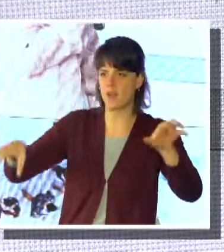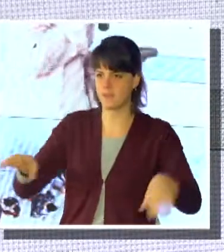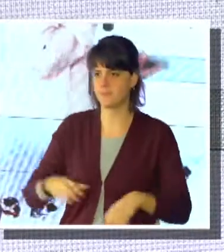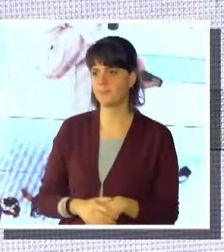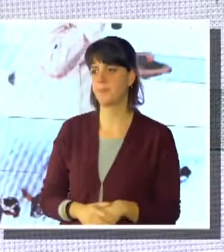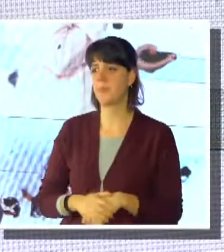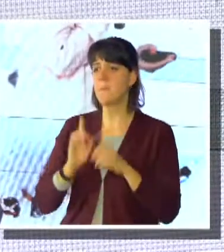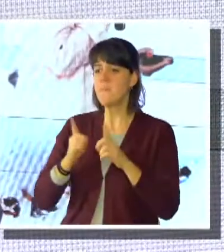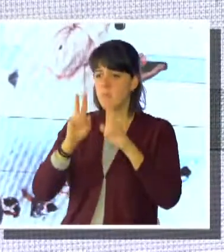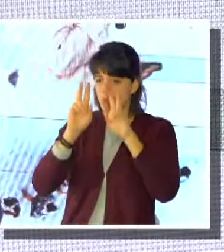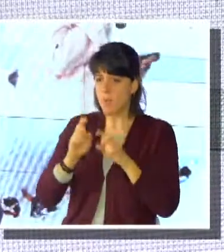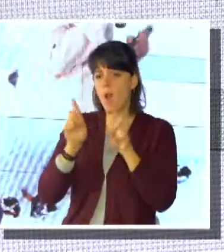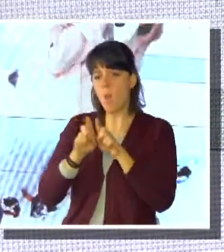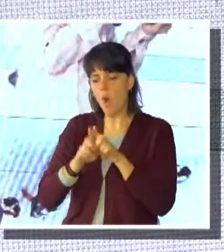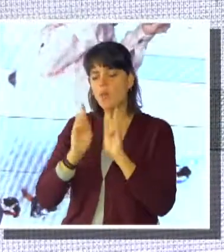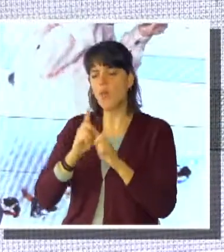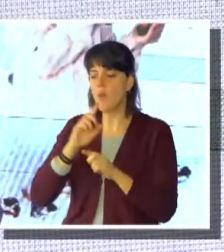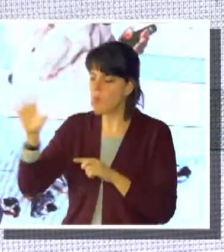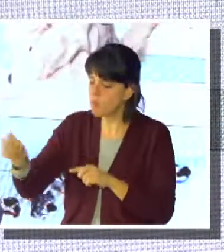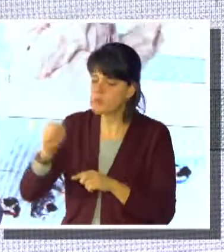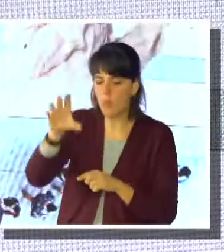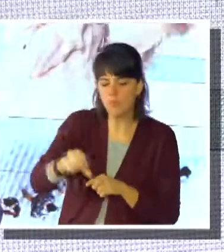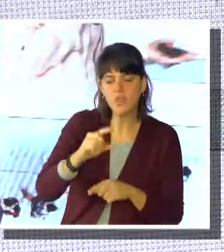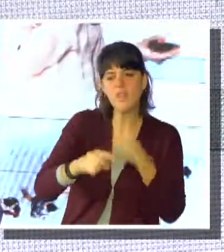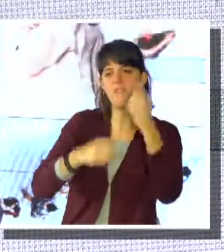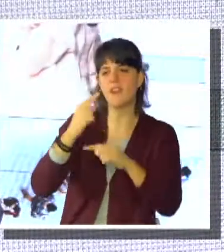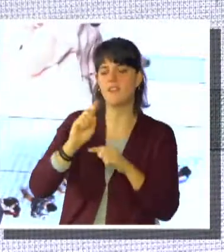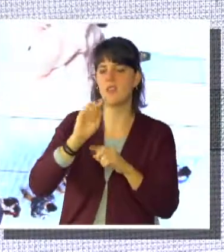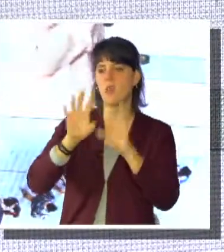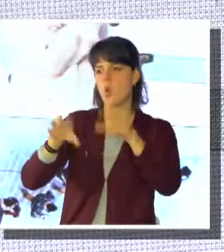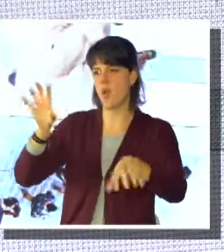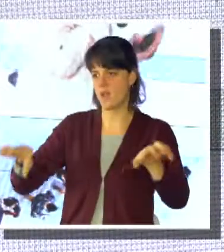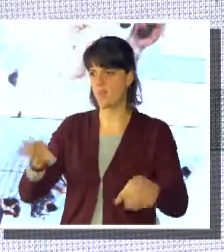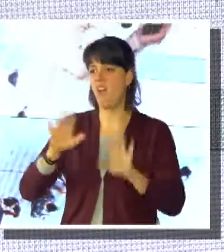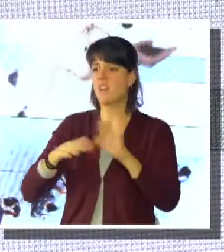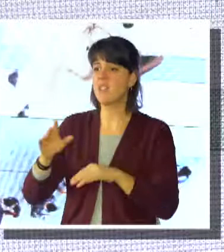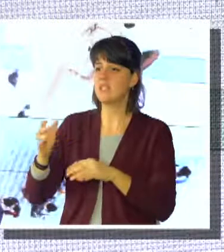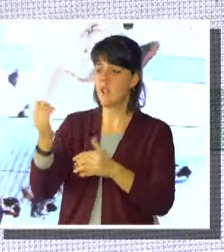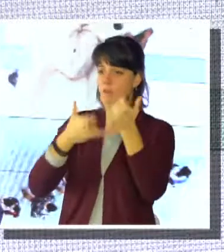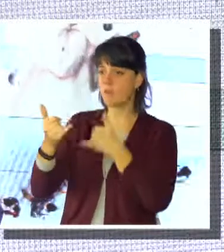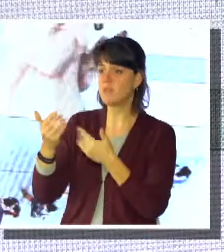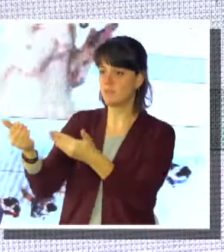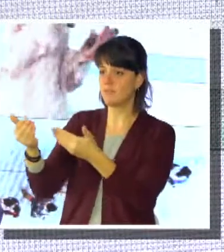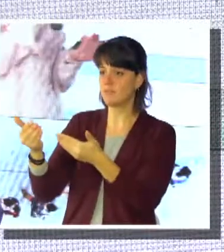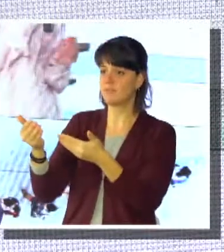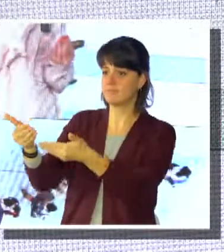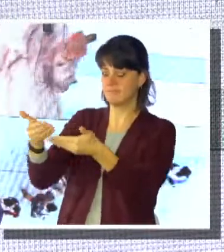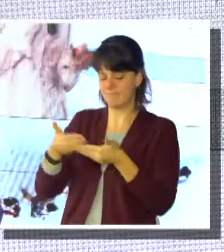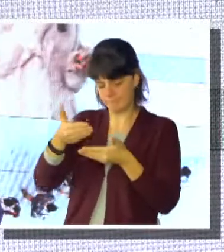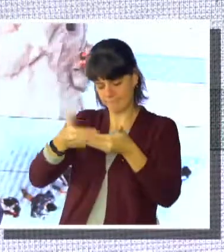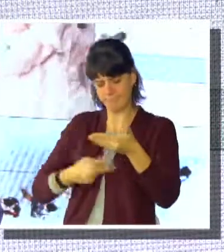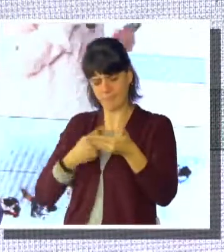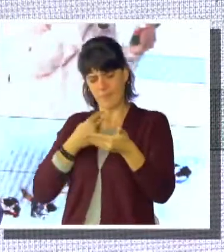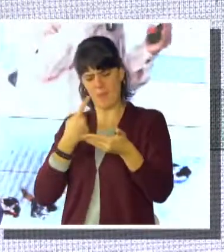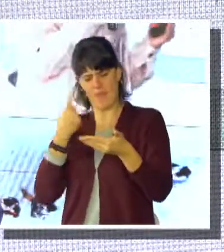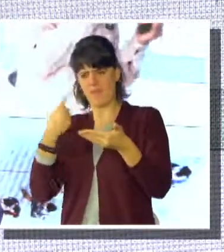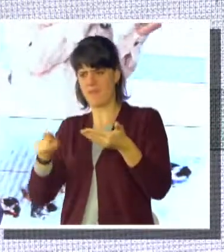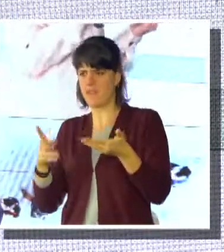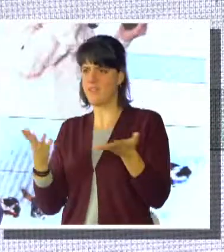millones de posiciones mensuales. Y bueno, ¿qué es lo que hacemos nosotros? Nosotros somos unos grandes recolectores de datos. En